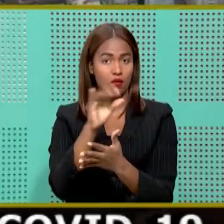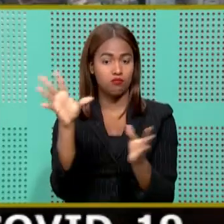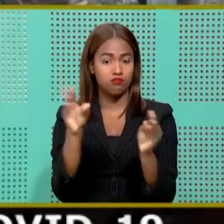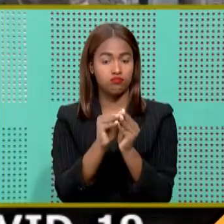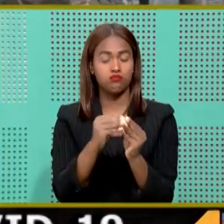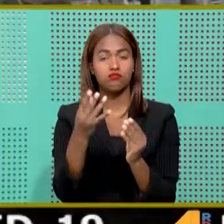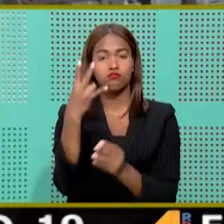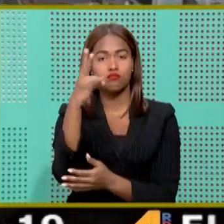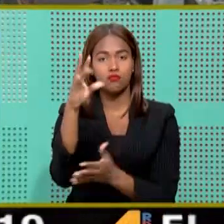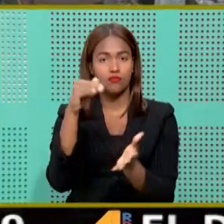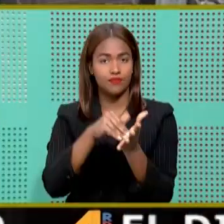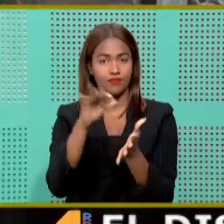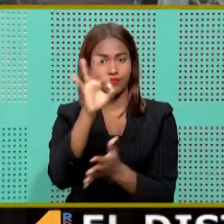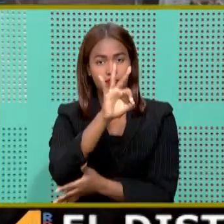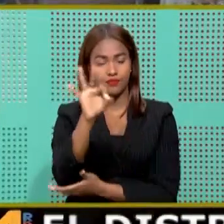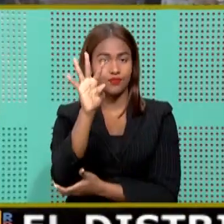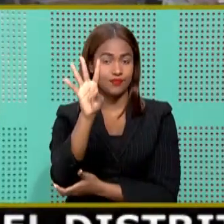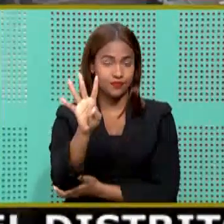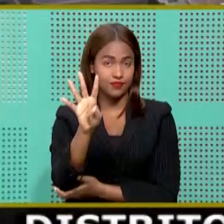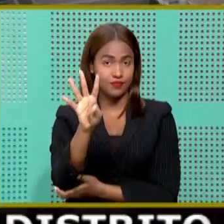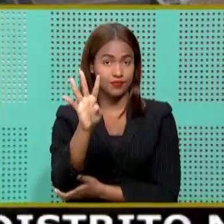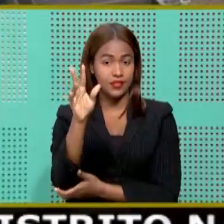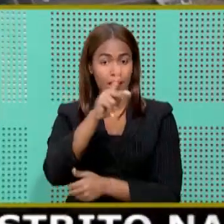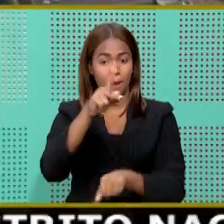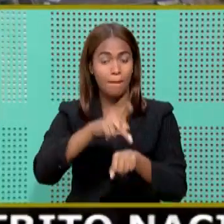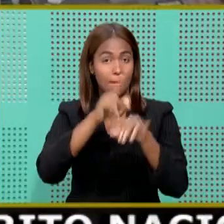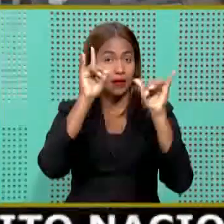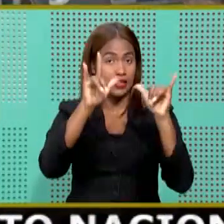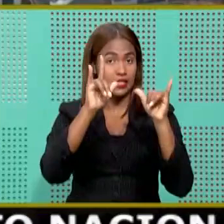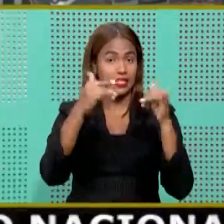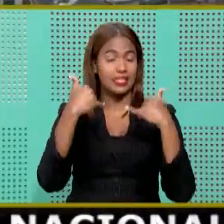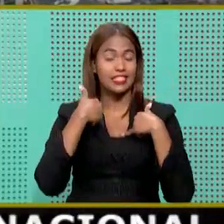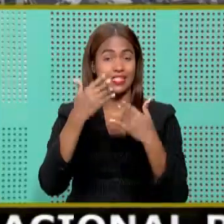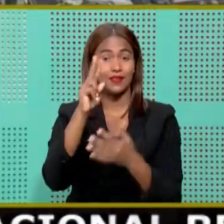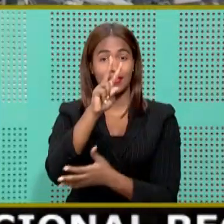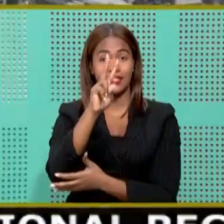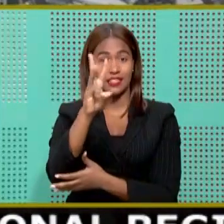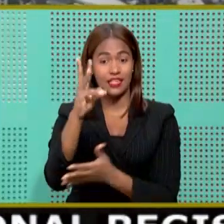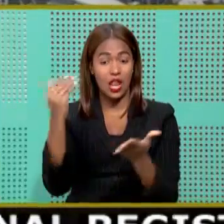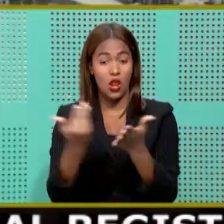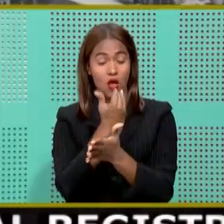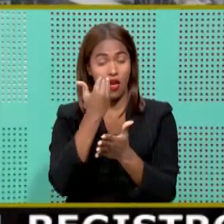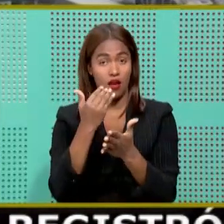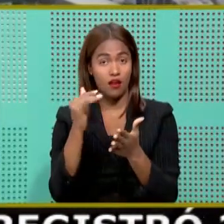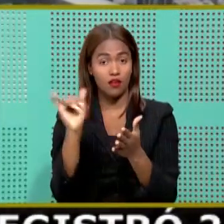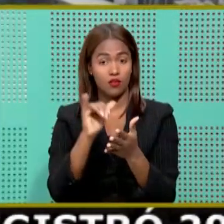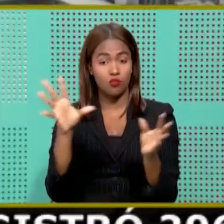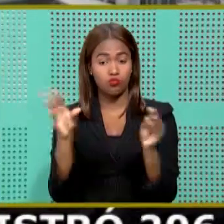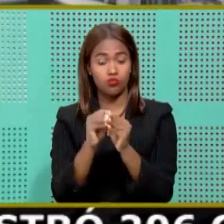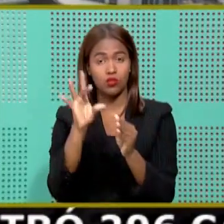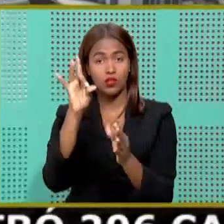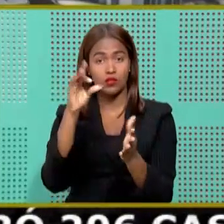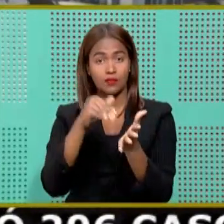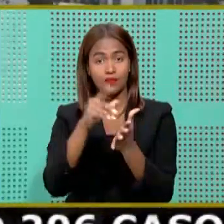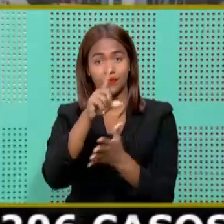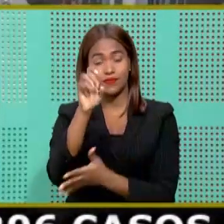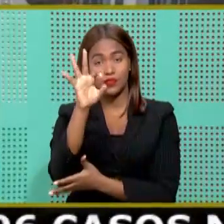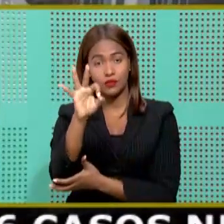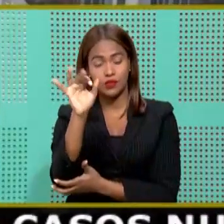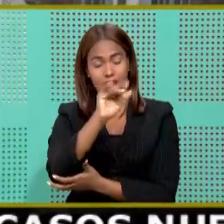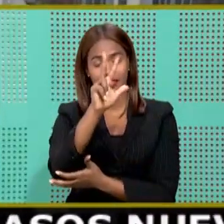de 17.904. La provincia de Santiago, que tiene 26 casos nuevos, un acumulado de 8.109